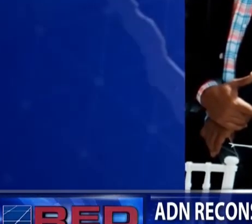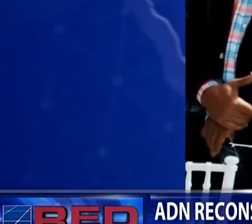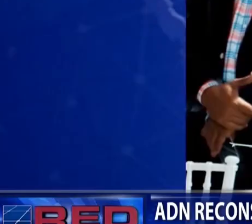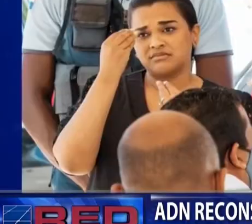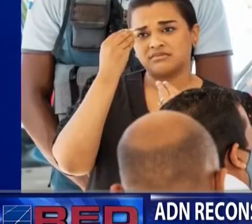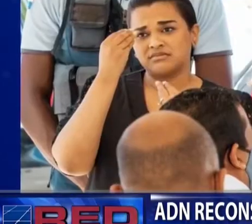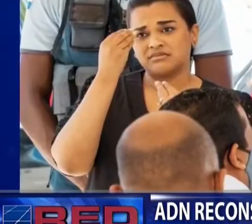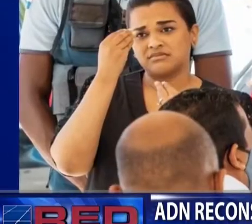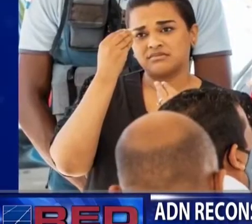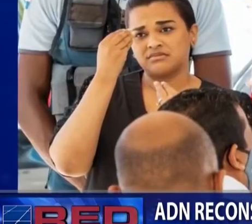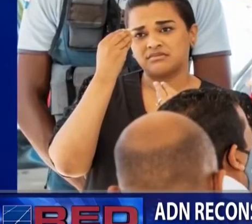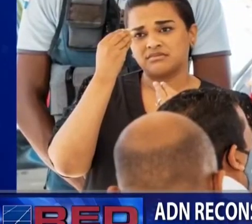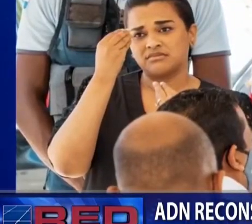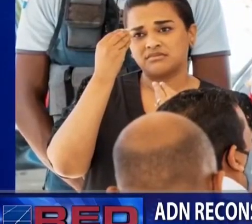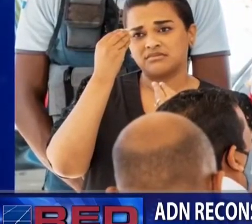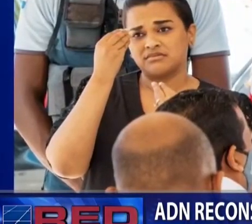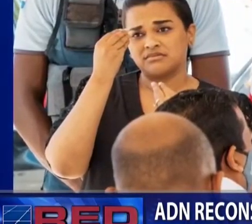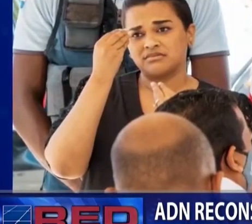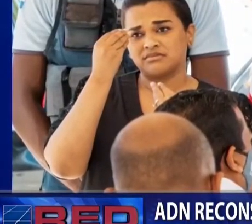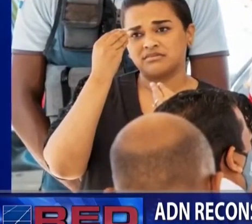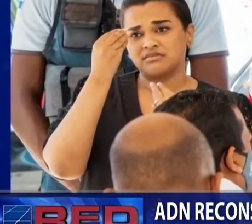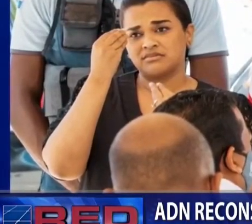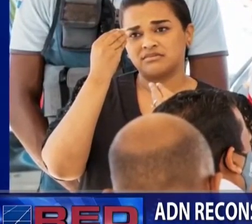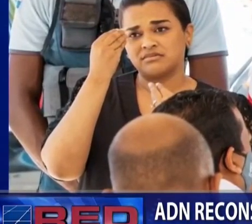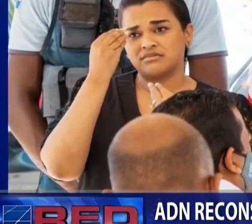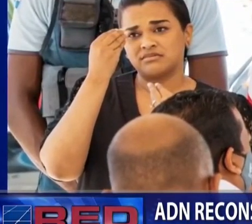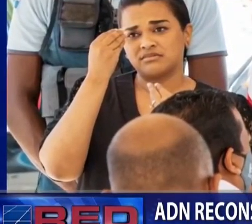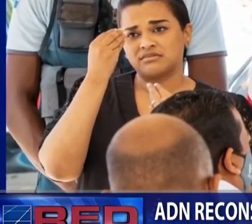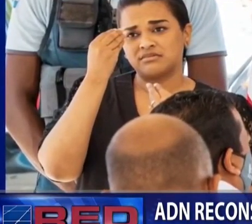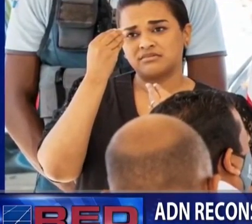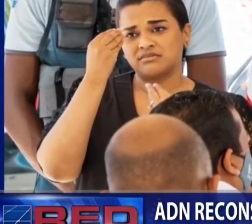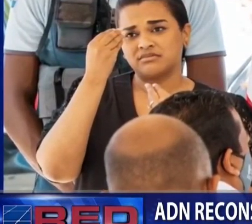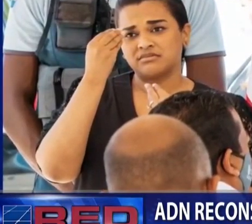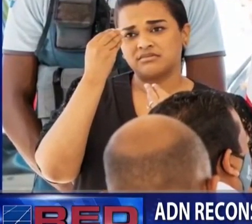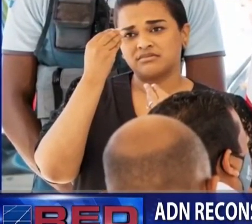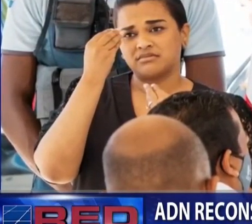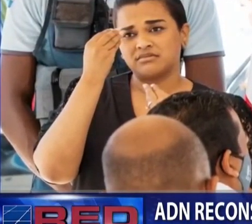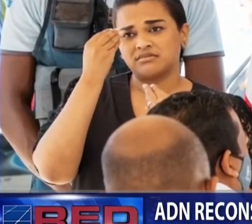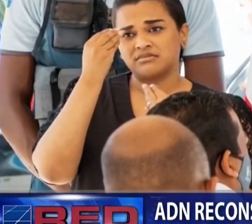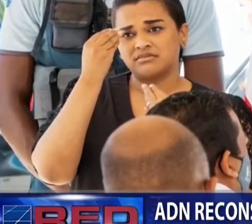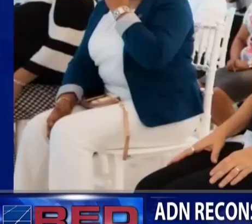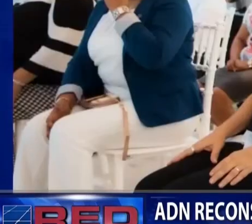estacionen en las aceras y áreas peatonales y no destruyan el paisajismo